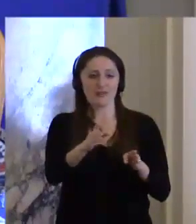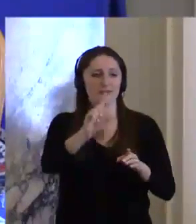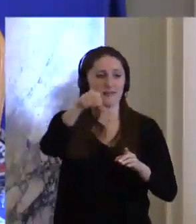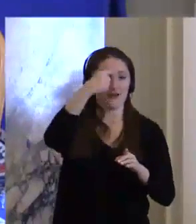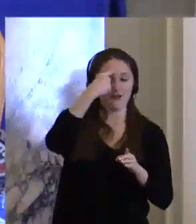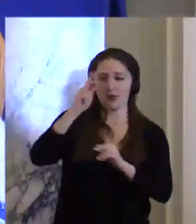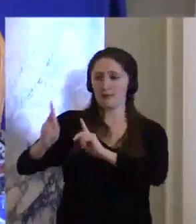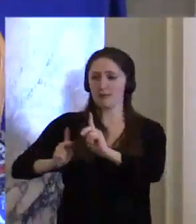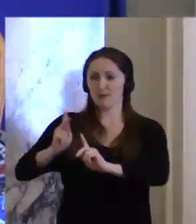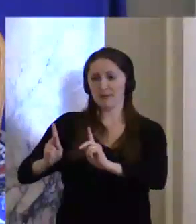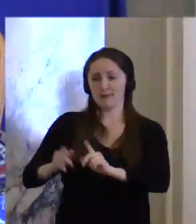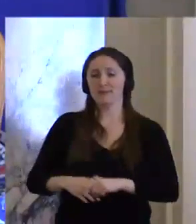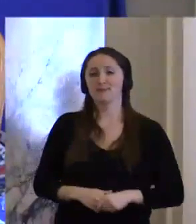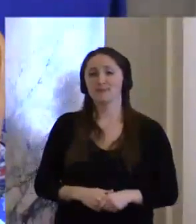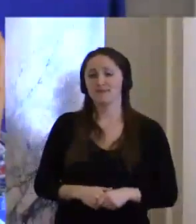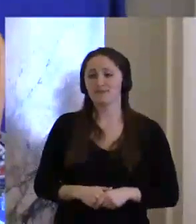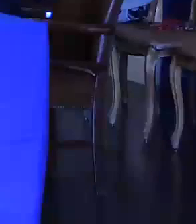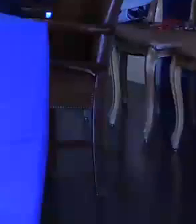Thank you, Secretary.